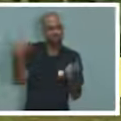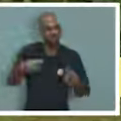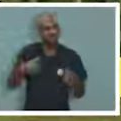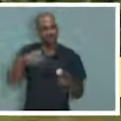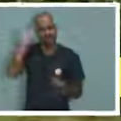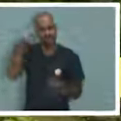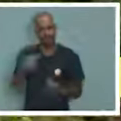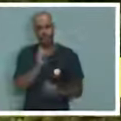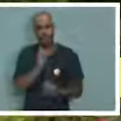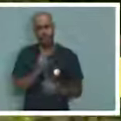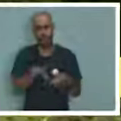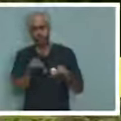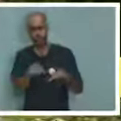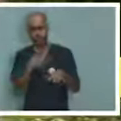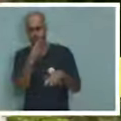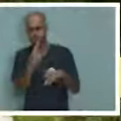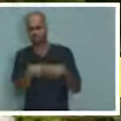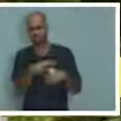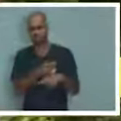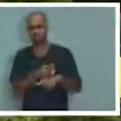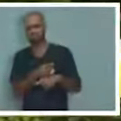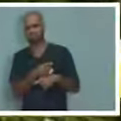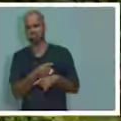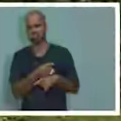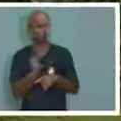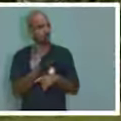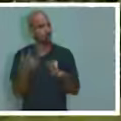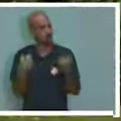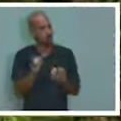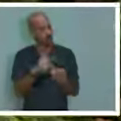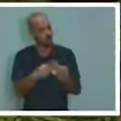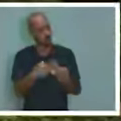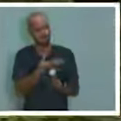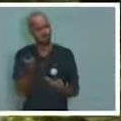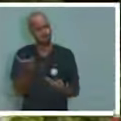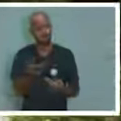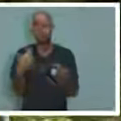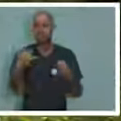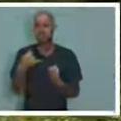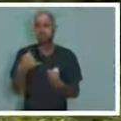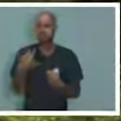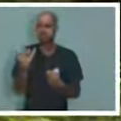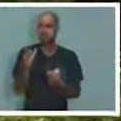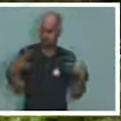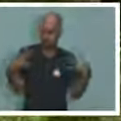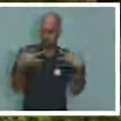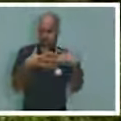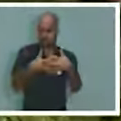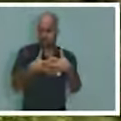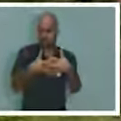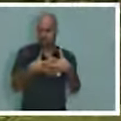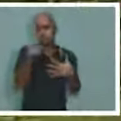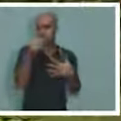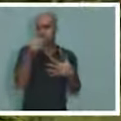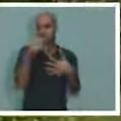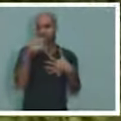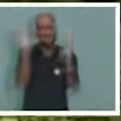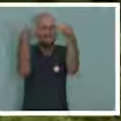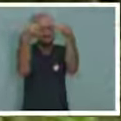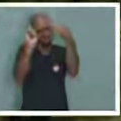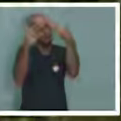los días en contra de la sospecha y el estigma, de lo que significa para algunos ser joven. Así es, derribemos juntos las barreras de la mente y del